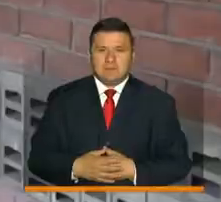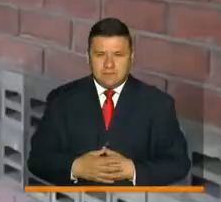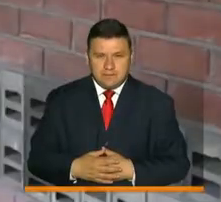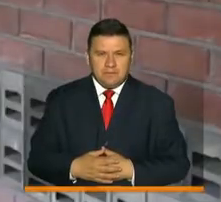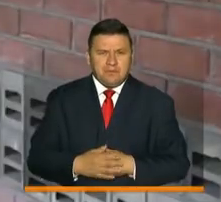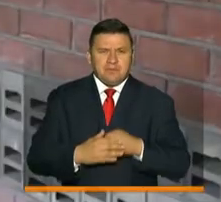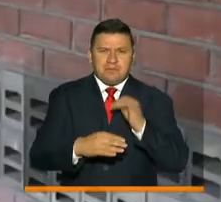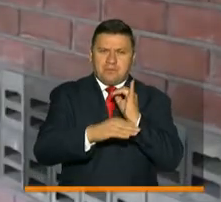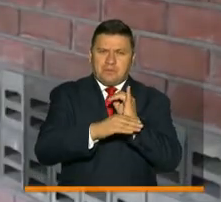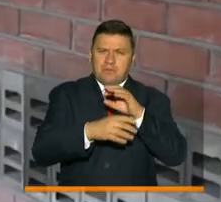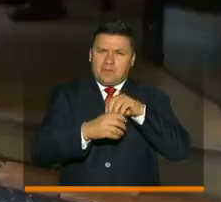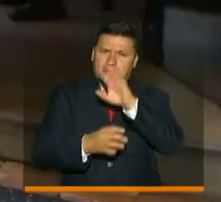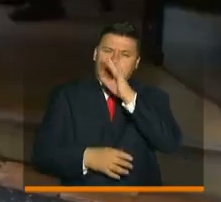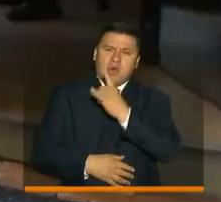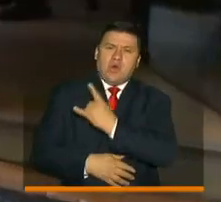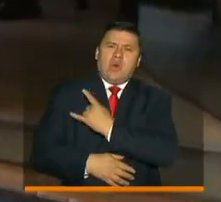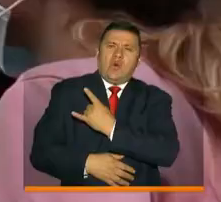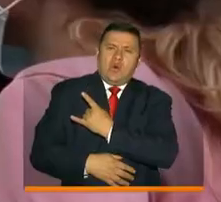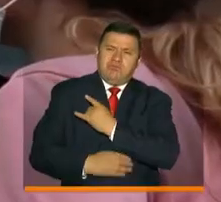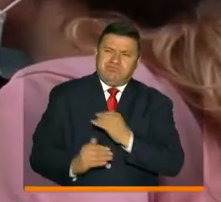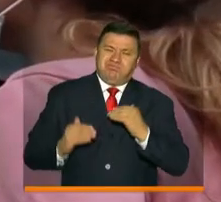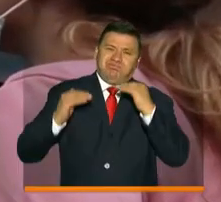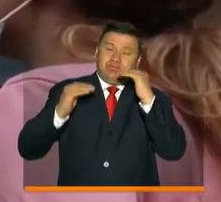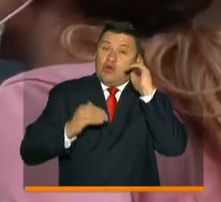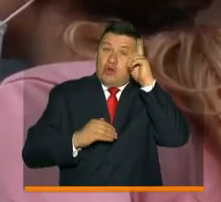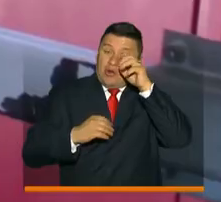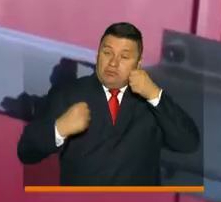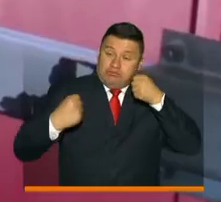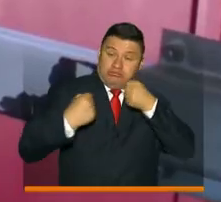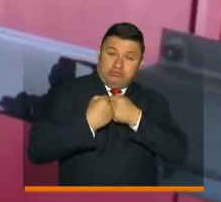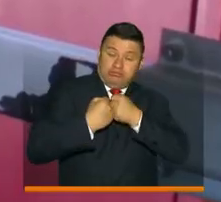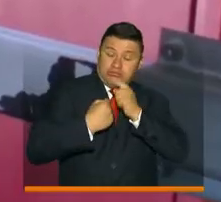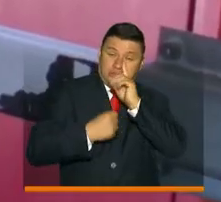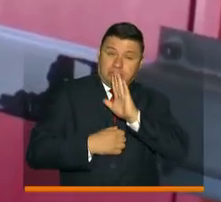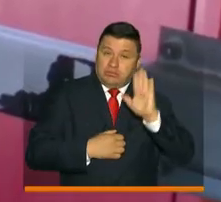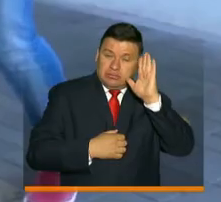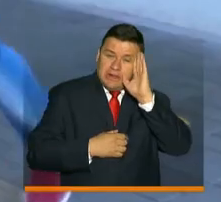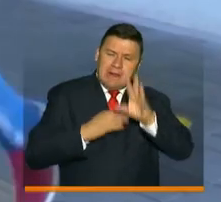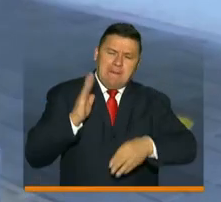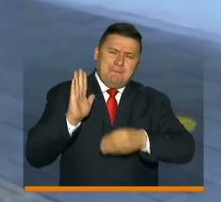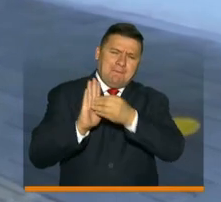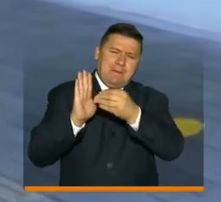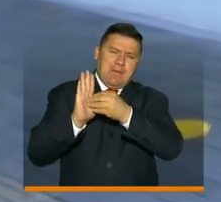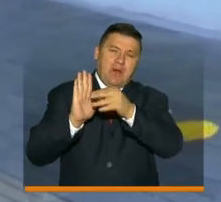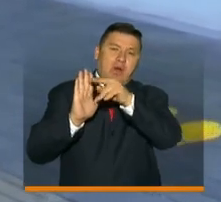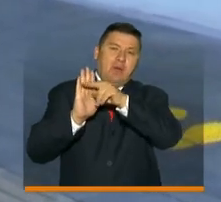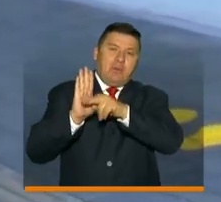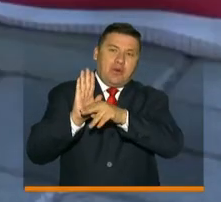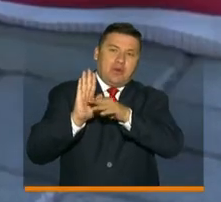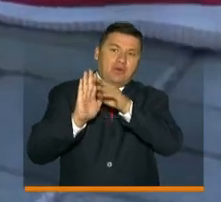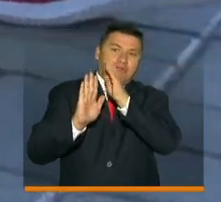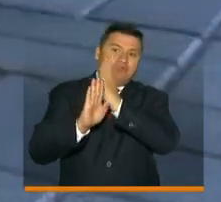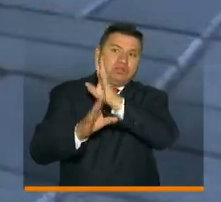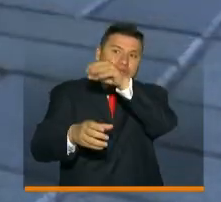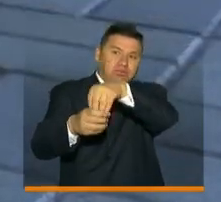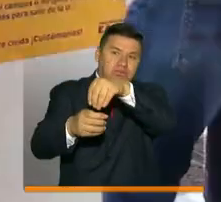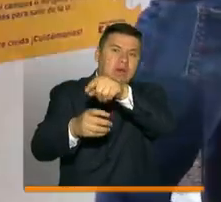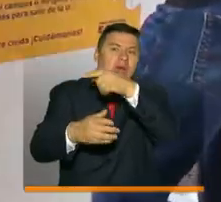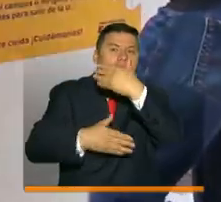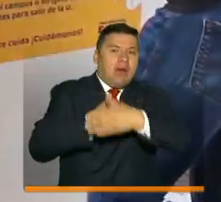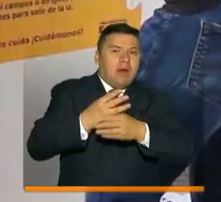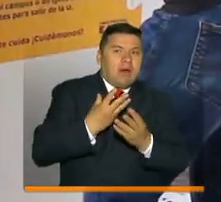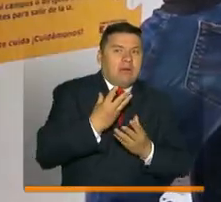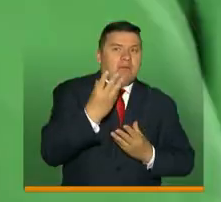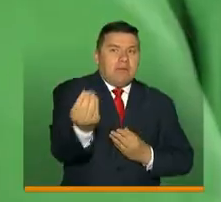Las instituciones de educación superior, de la mano del Gobierno Nacional, avanzan en la implementación de los protocolos para el regreso gradual y progresivo a